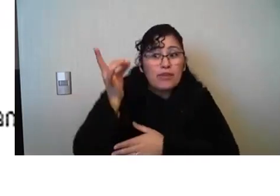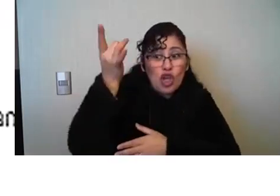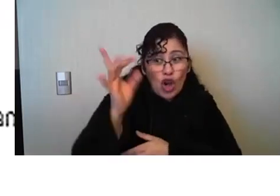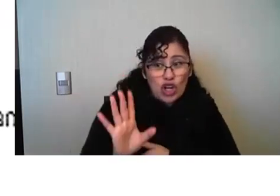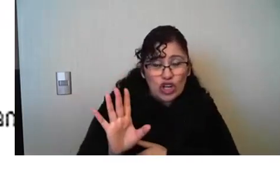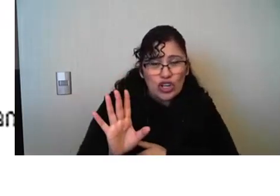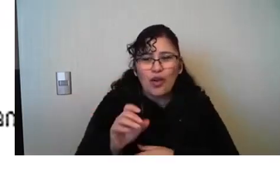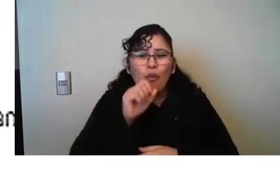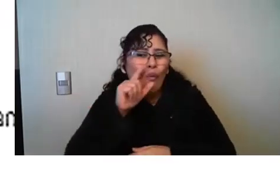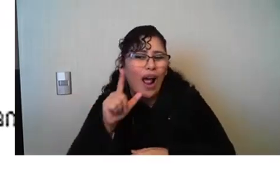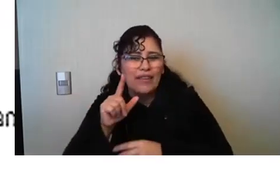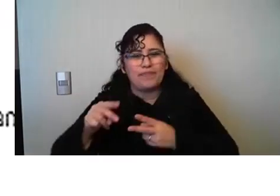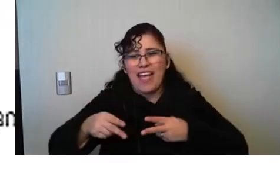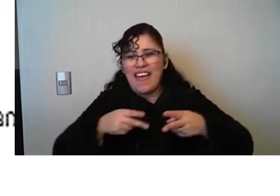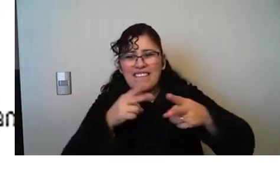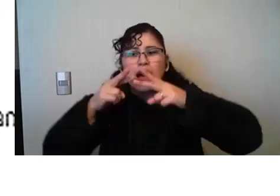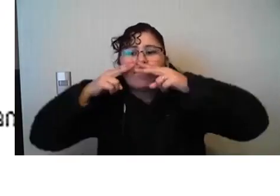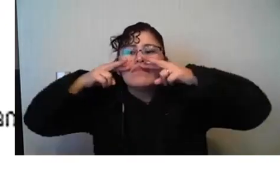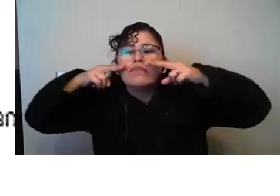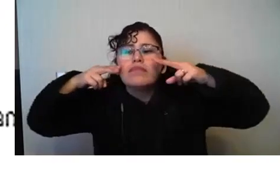es la vía del olfato.